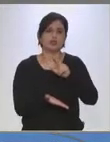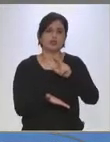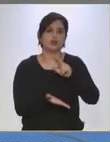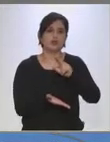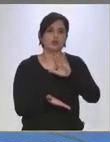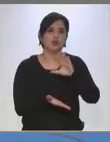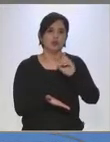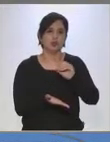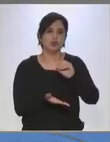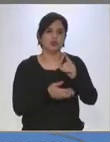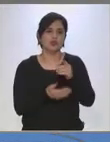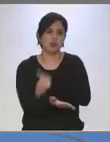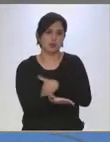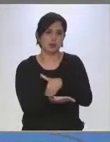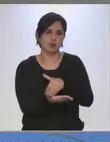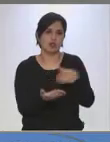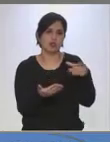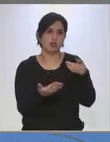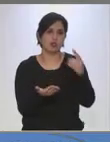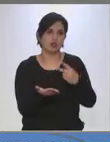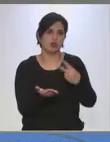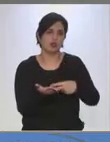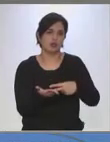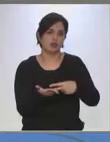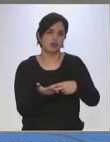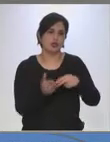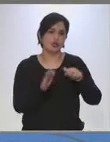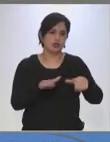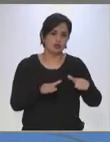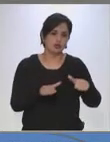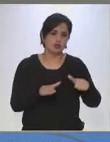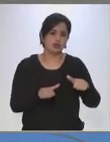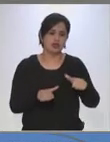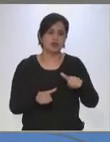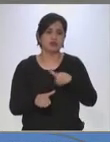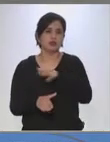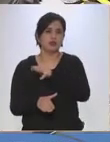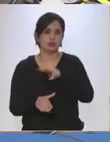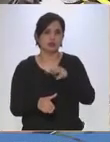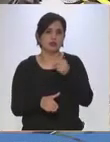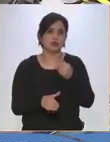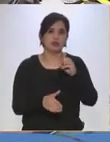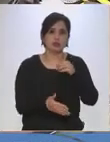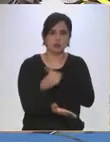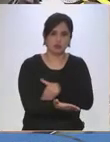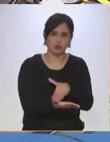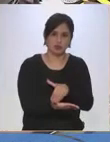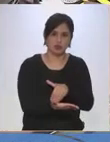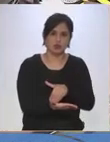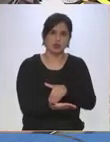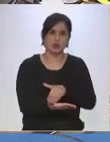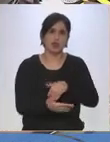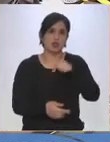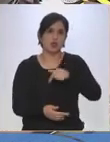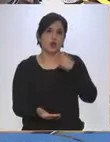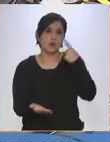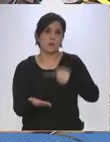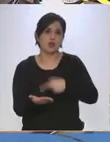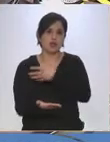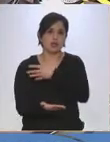2016 924 millones del 2017 y hoy 1500 millones